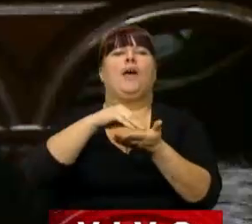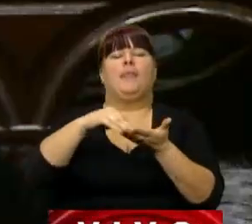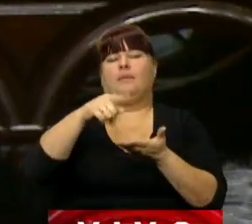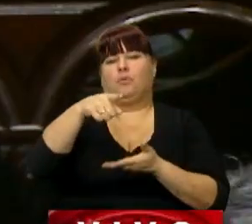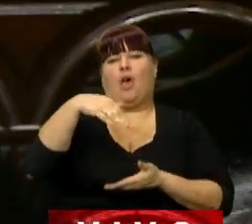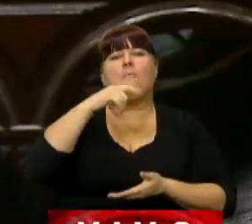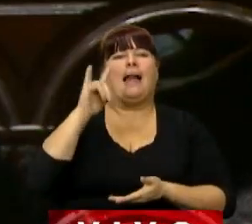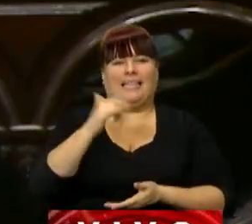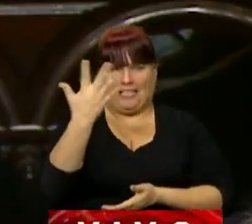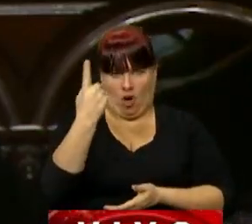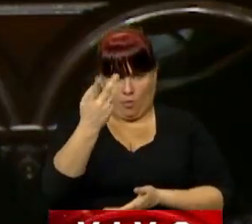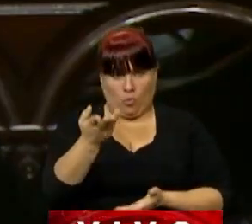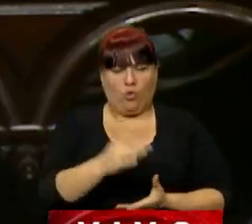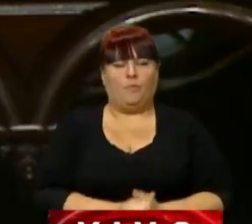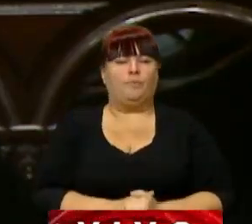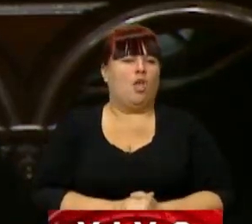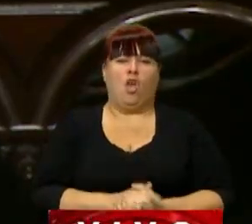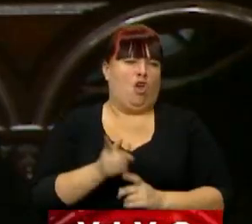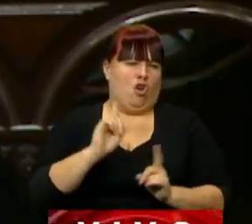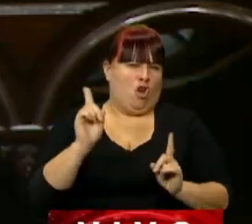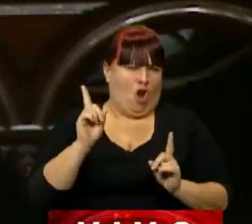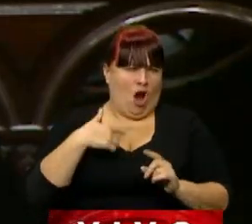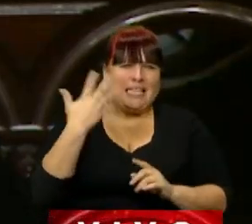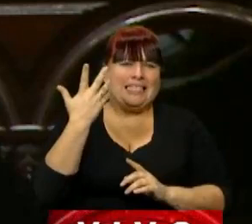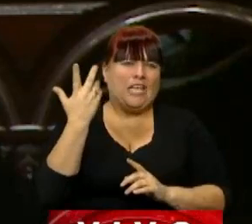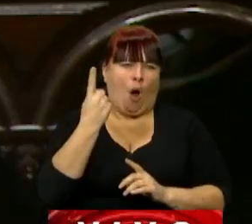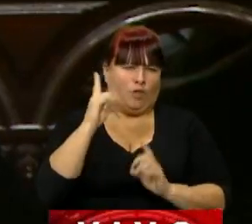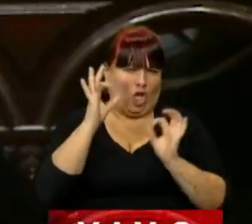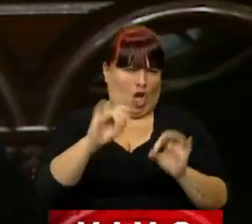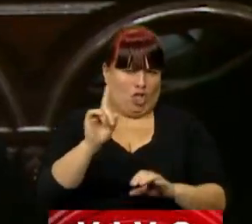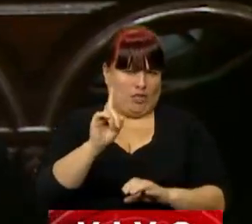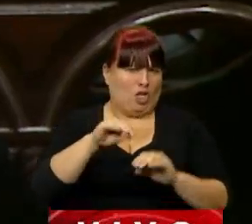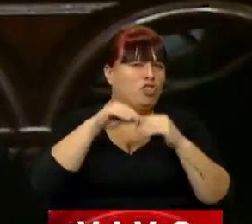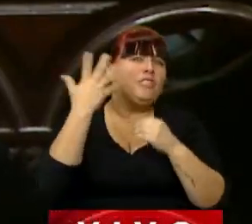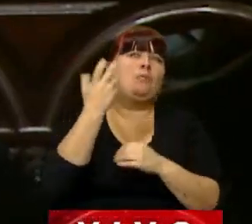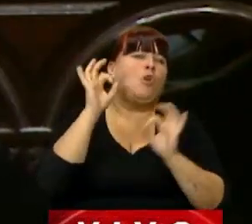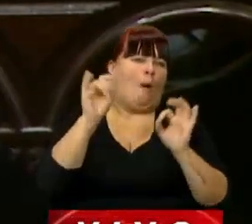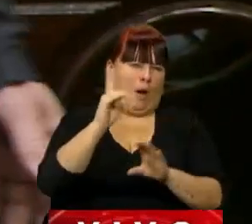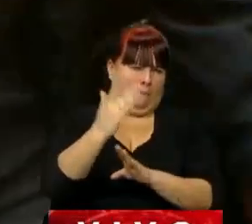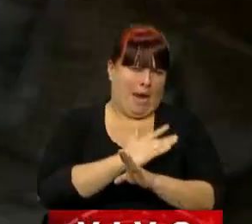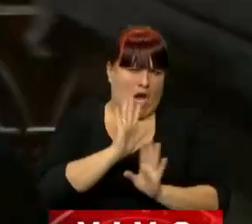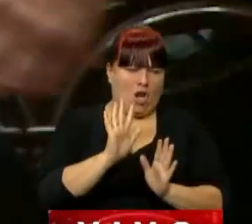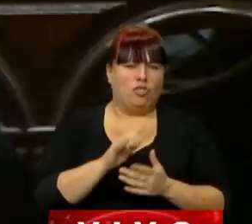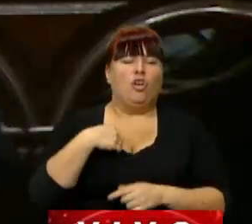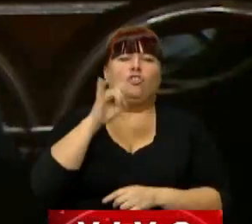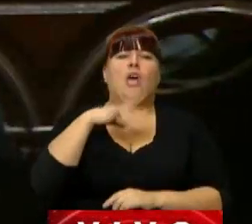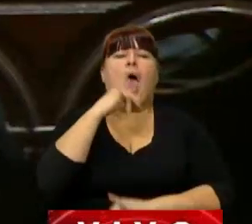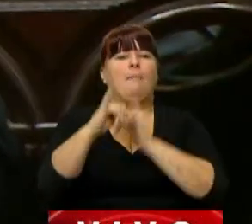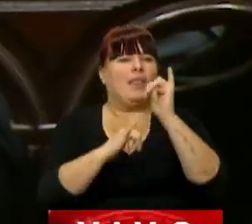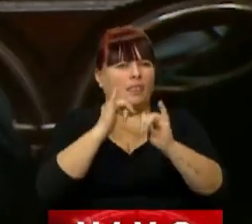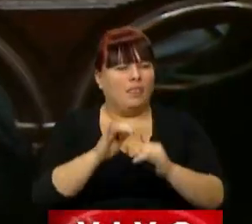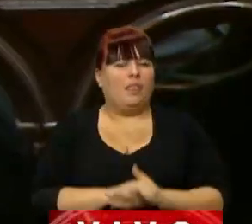Martínez, tiene sus 5 minutos. No, ni siquiera voy a utilizar probablemente la totalidad del tiempo. Solamente quiero